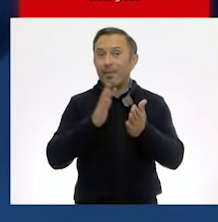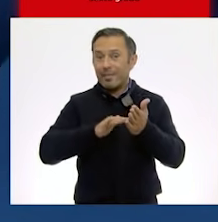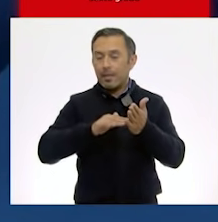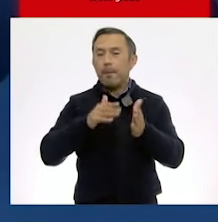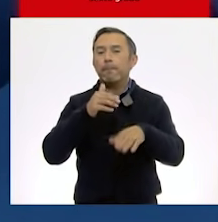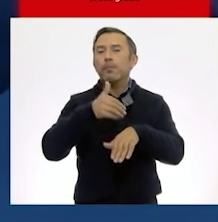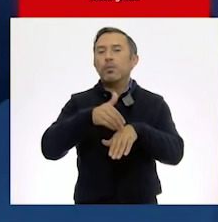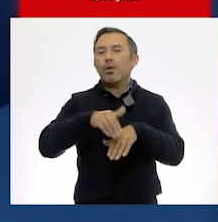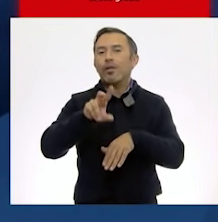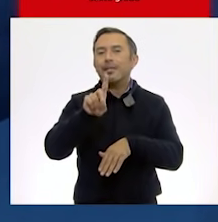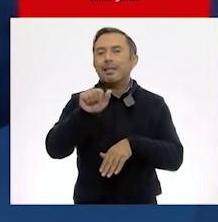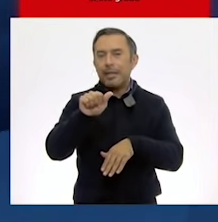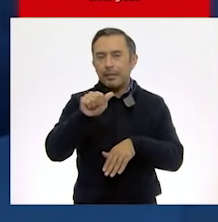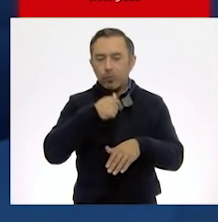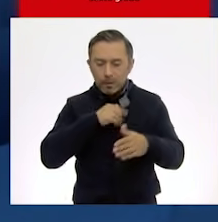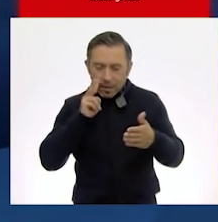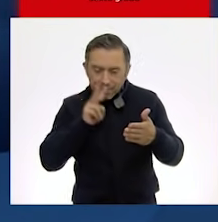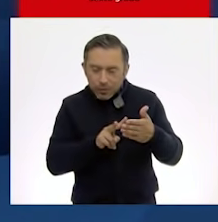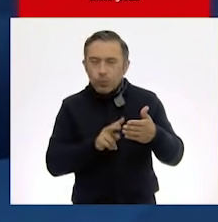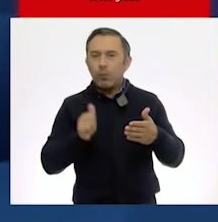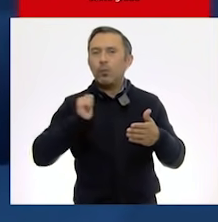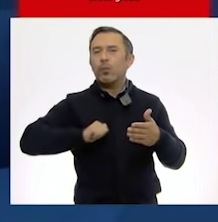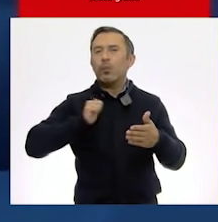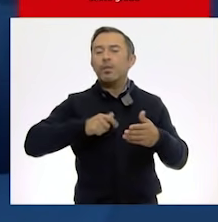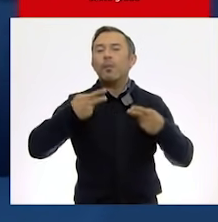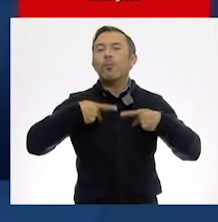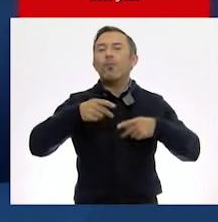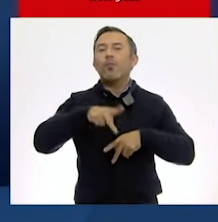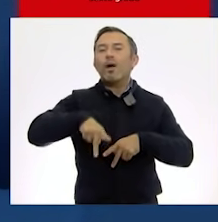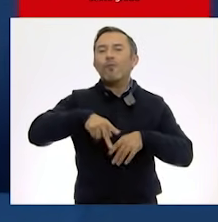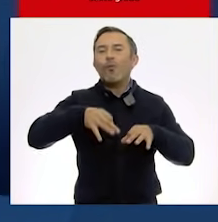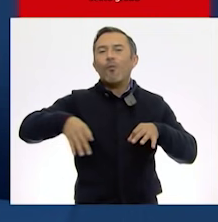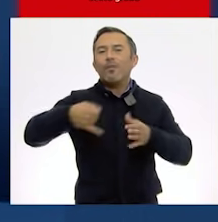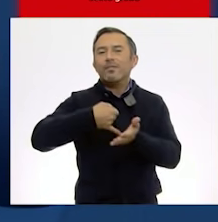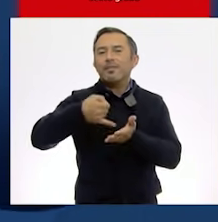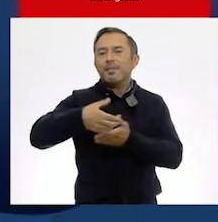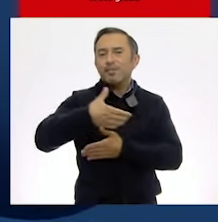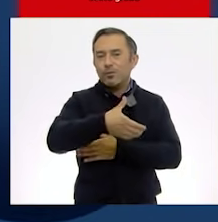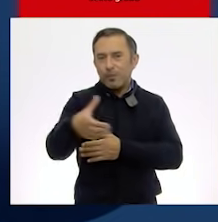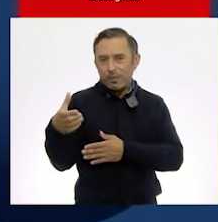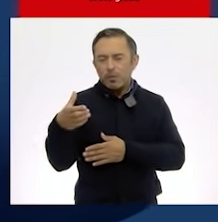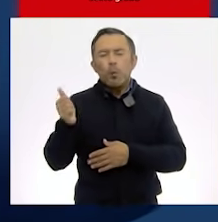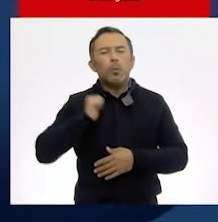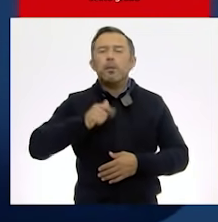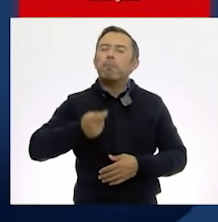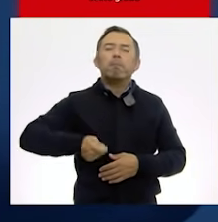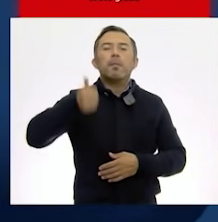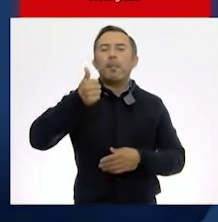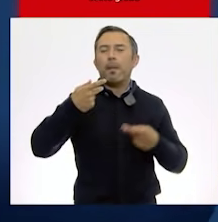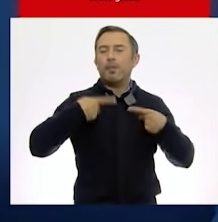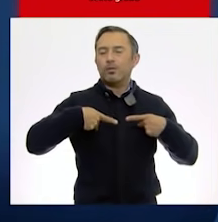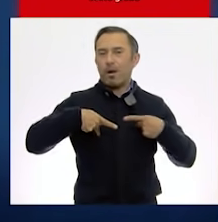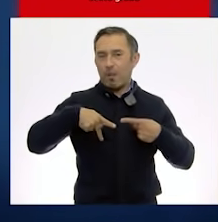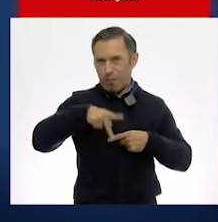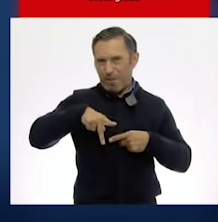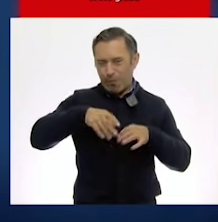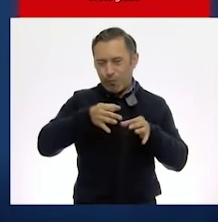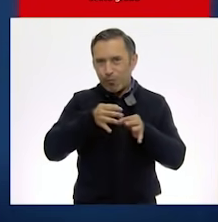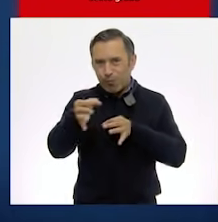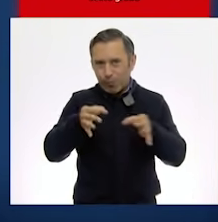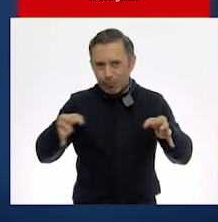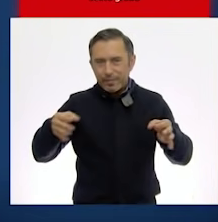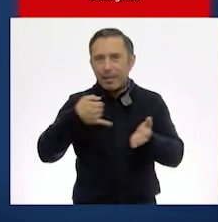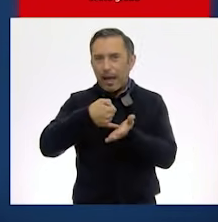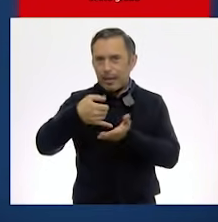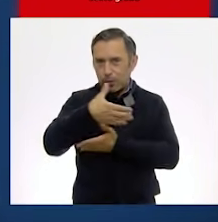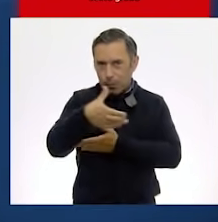para fortalecer lo visto en clase. Ahí podrán localizar las primeras civilizaciones agrícolas y su cercanía con los